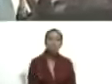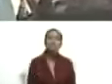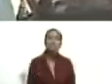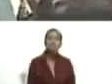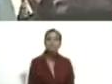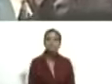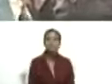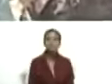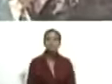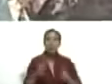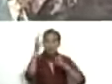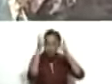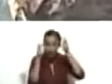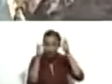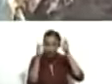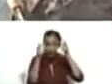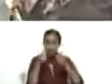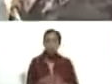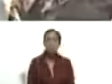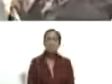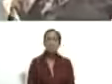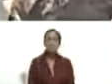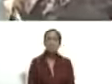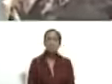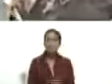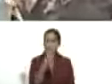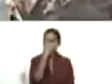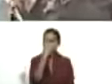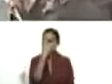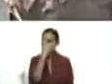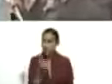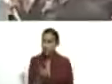de Hugo Chávez, de Ezequiel Zamora.